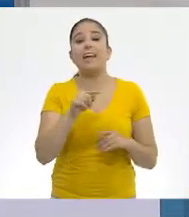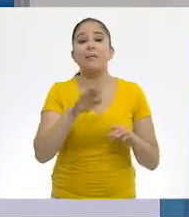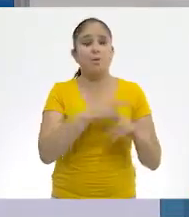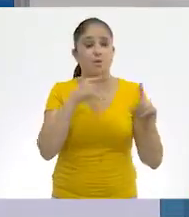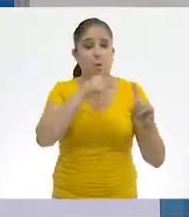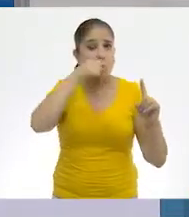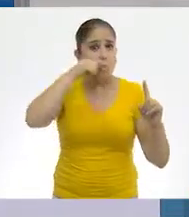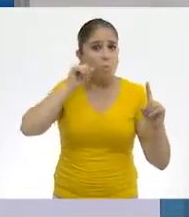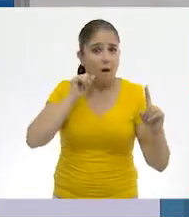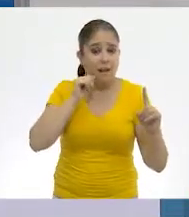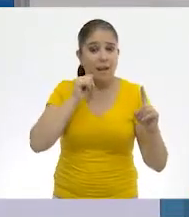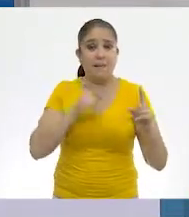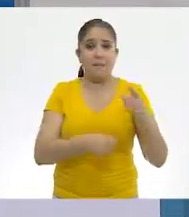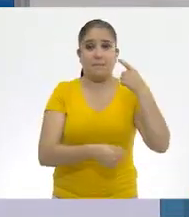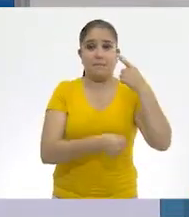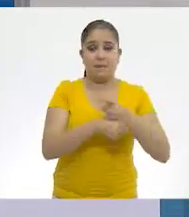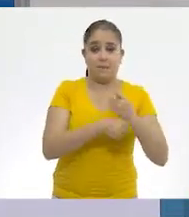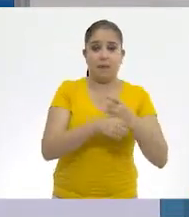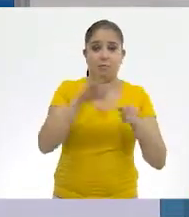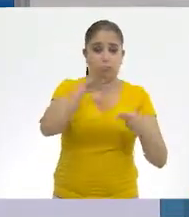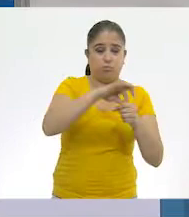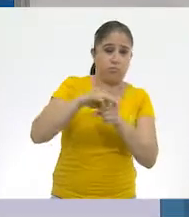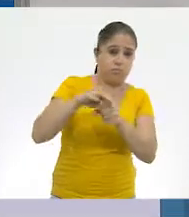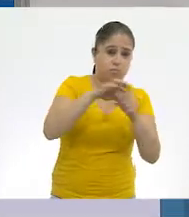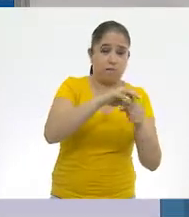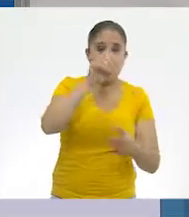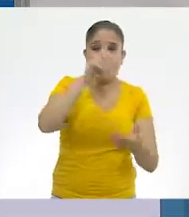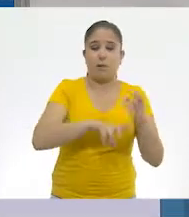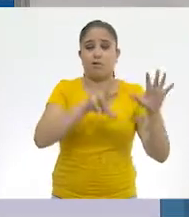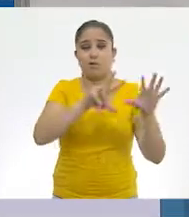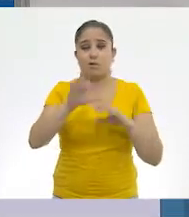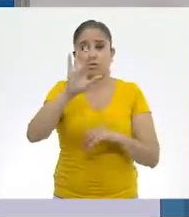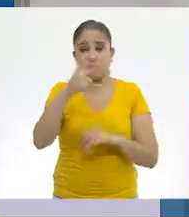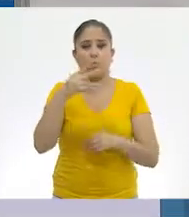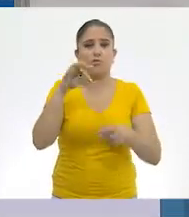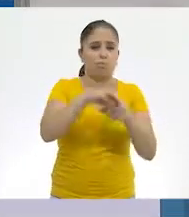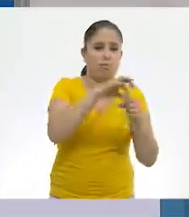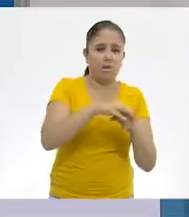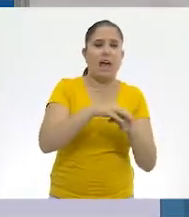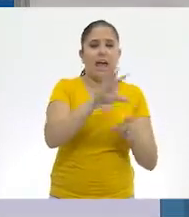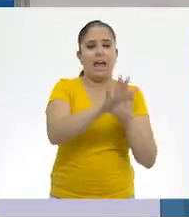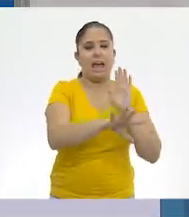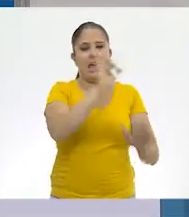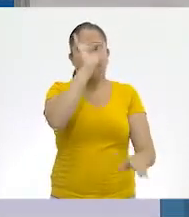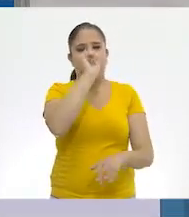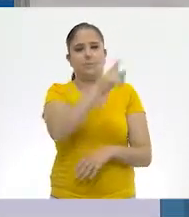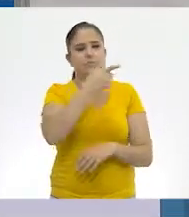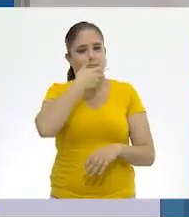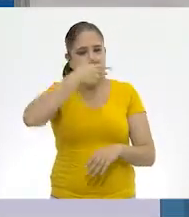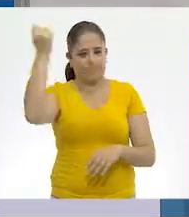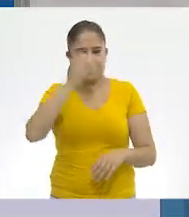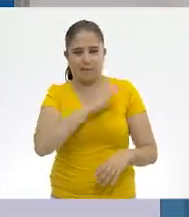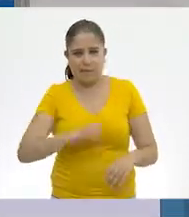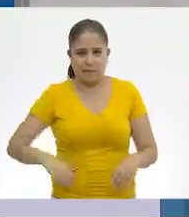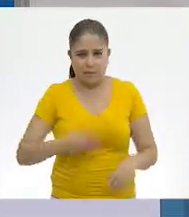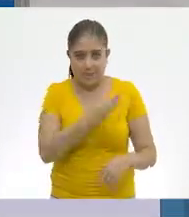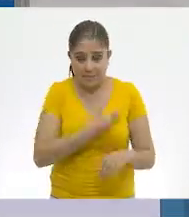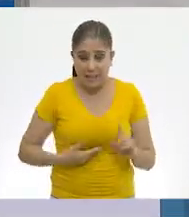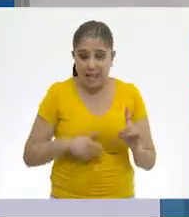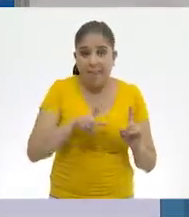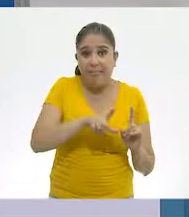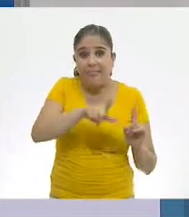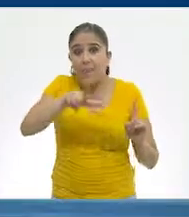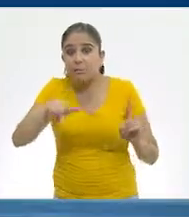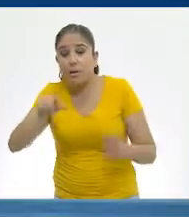volvió presidente primero de forma interina desde 1858, cuando empezó la Guerra de Reforma. Después,